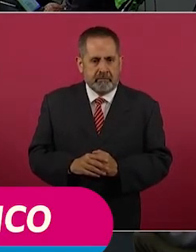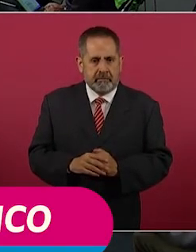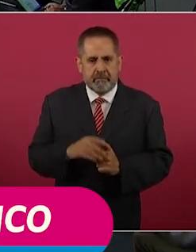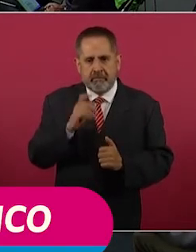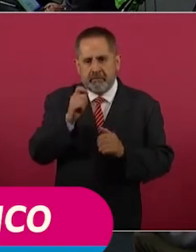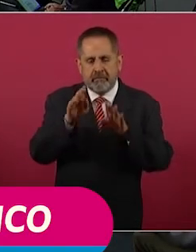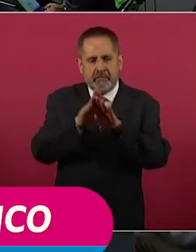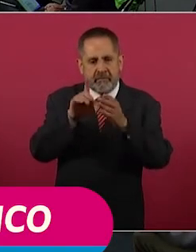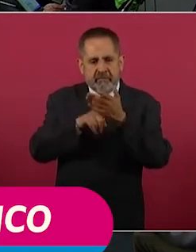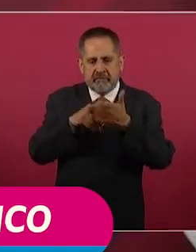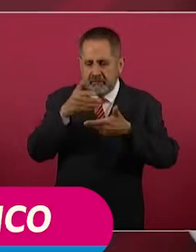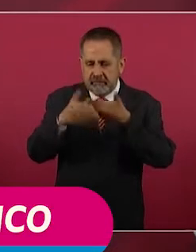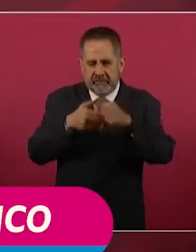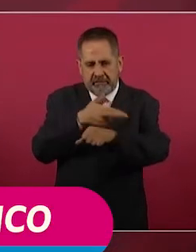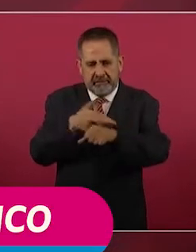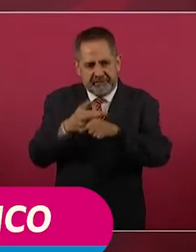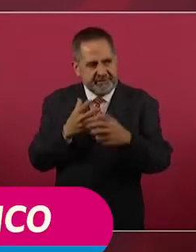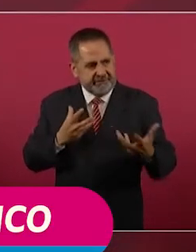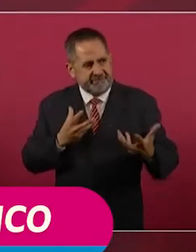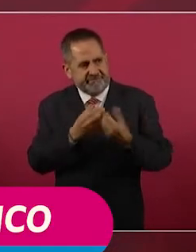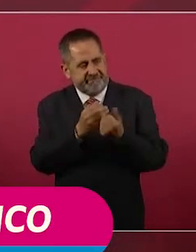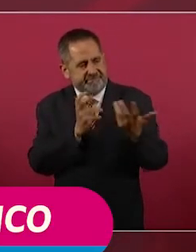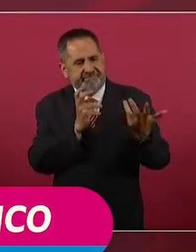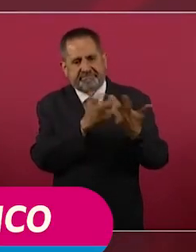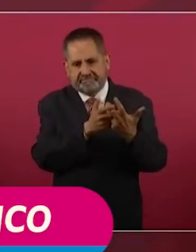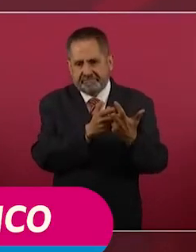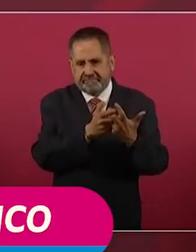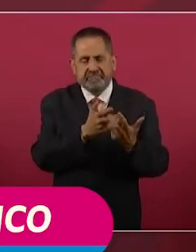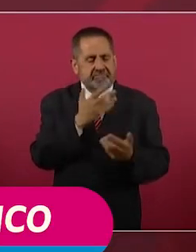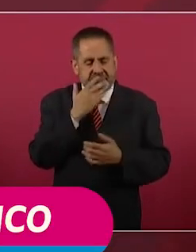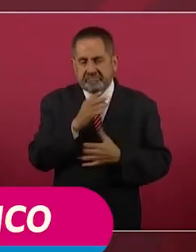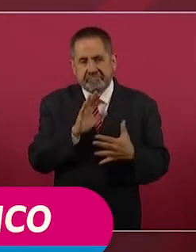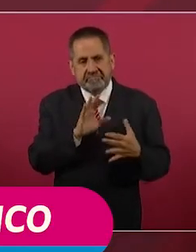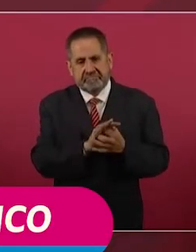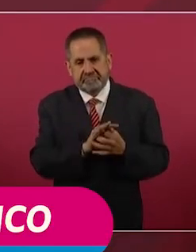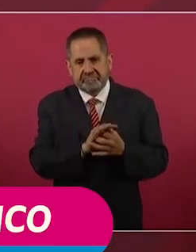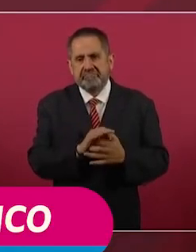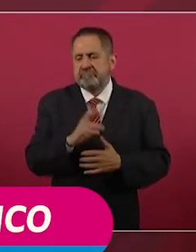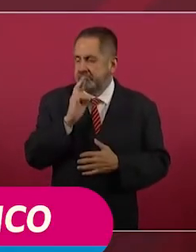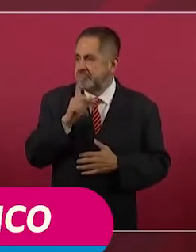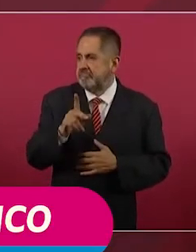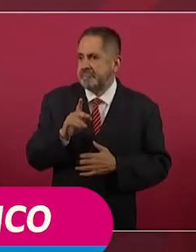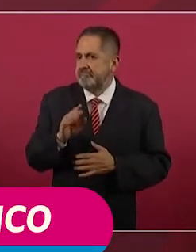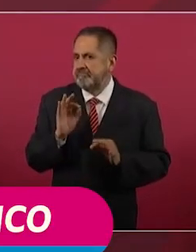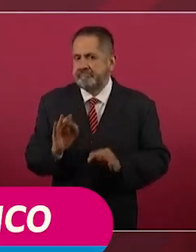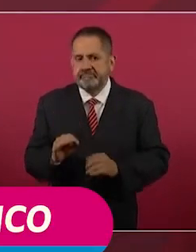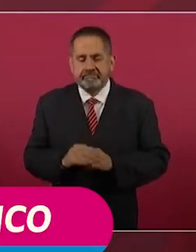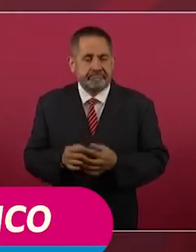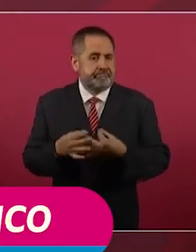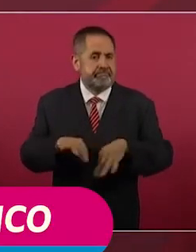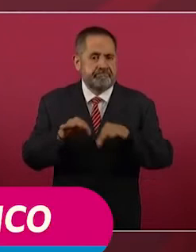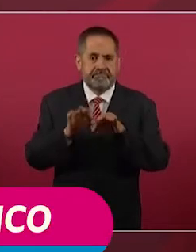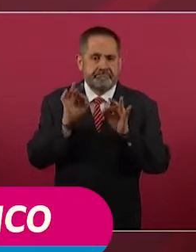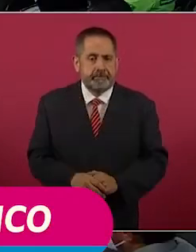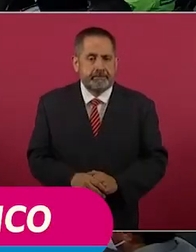llevó a cabo esta integración cada vez más